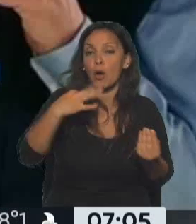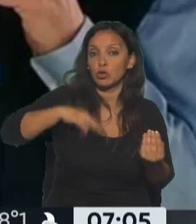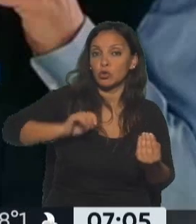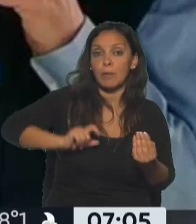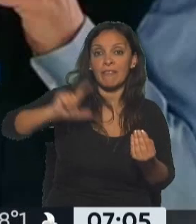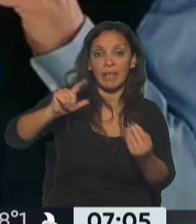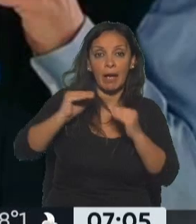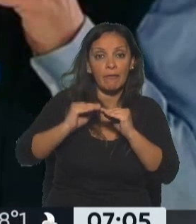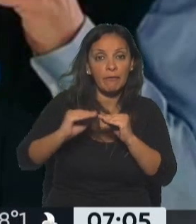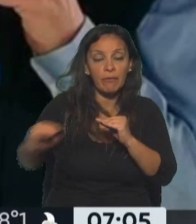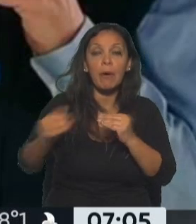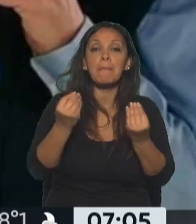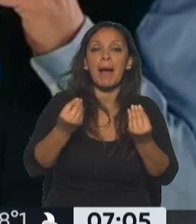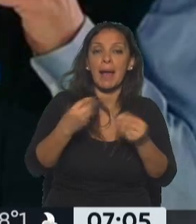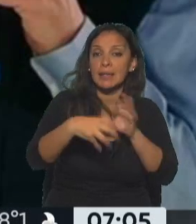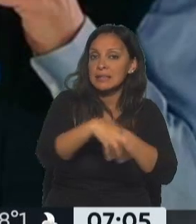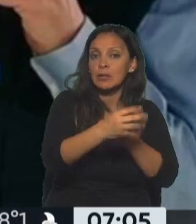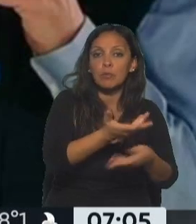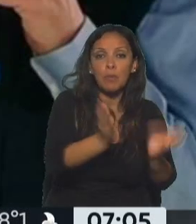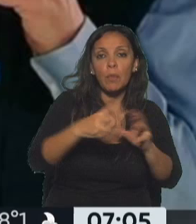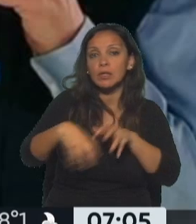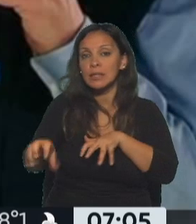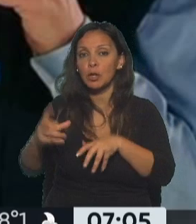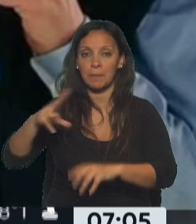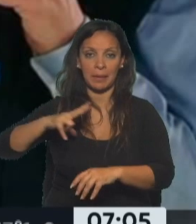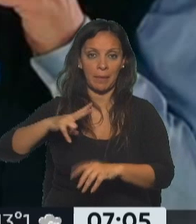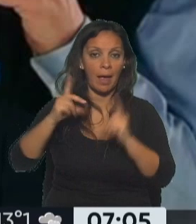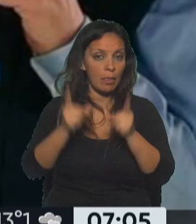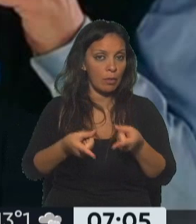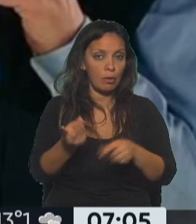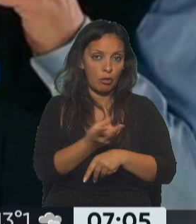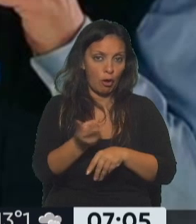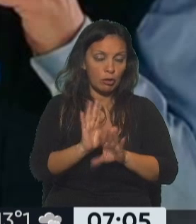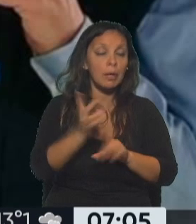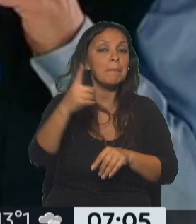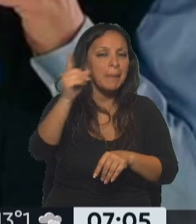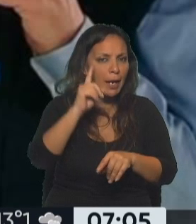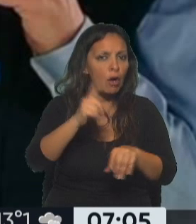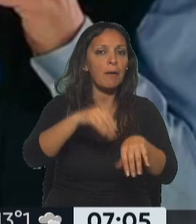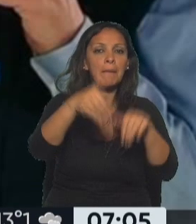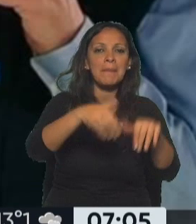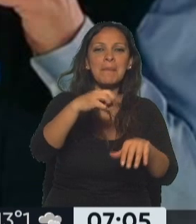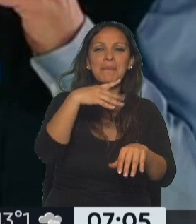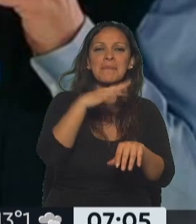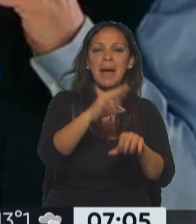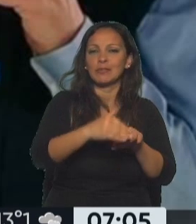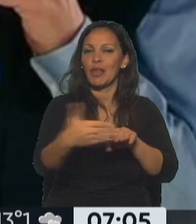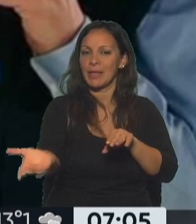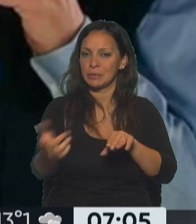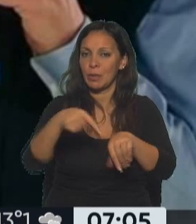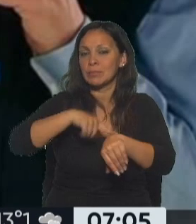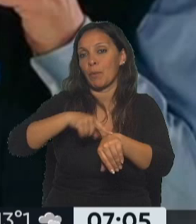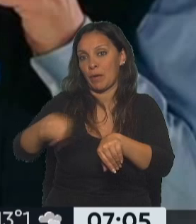tanto para el sector público y privado. Claro que se piensa para después de las PASO, cuando Sergio Massa pueda anunciarlo, pero